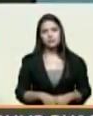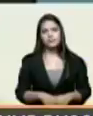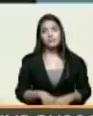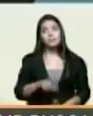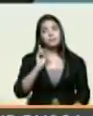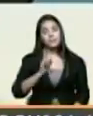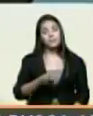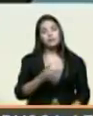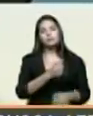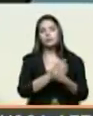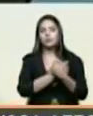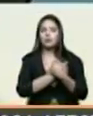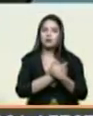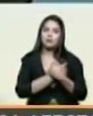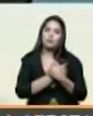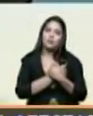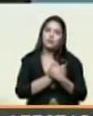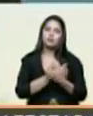Tenemos que, con amor,